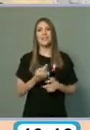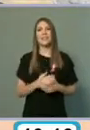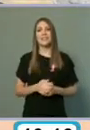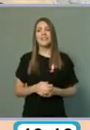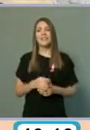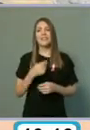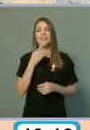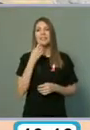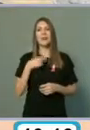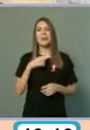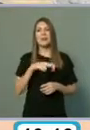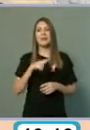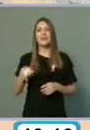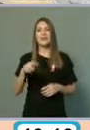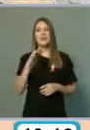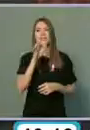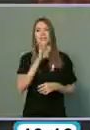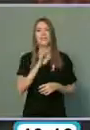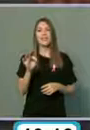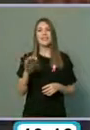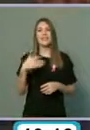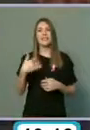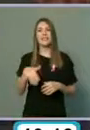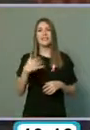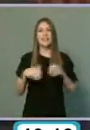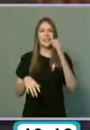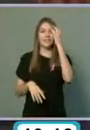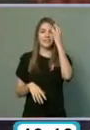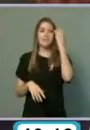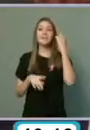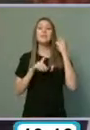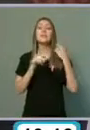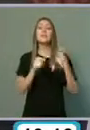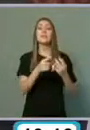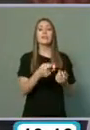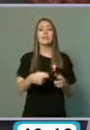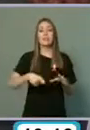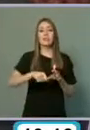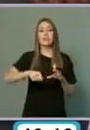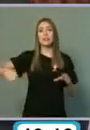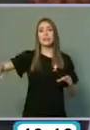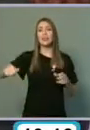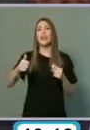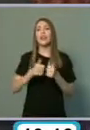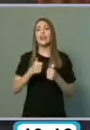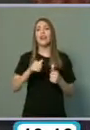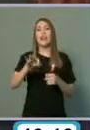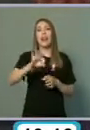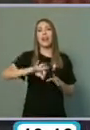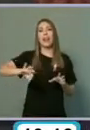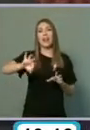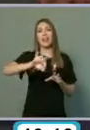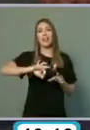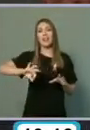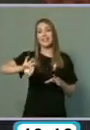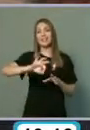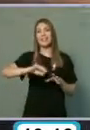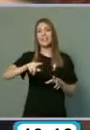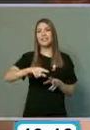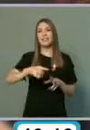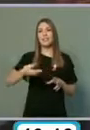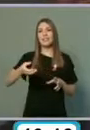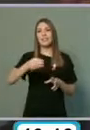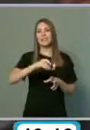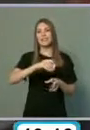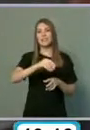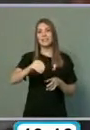le atino. Ok, en una sartén, en una cacerola, con abundante aceite, en lo que Pame está ya peleándose con la licuadora, vamos a ir No, y eso que no